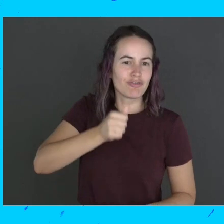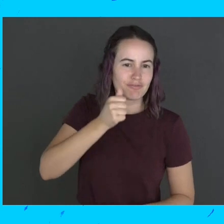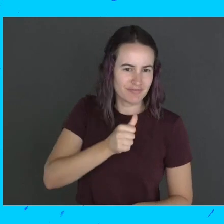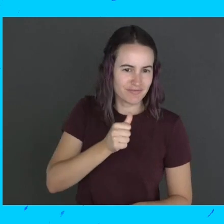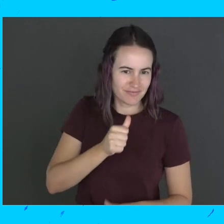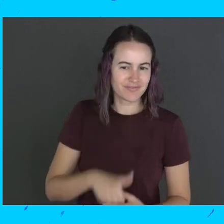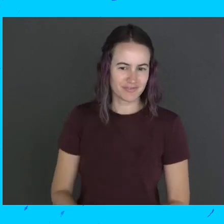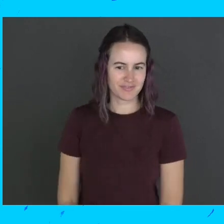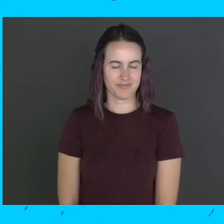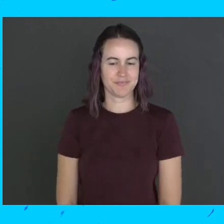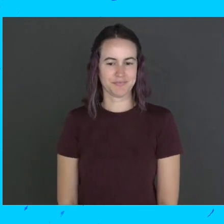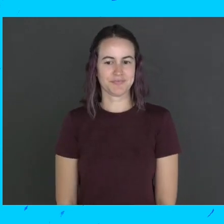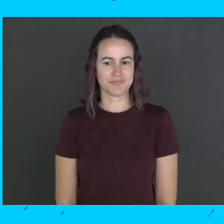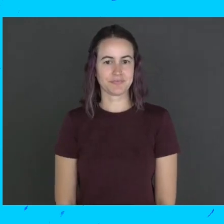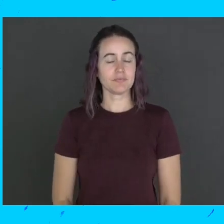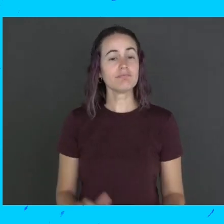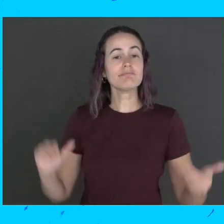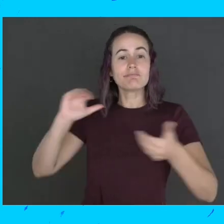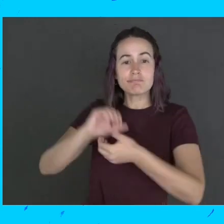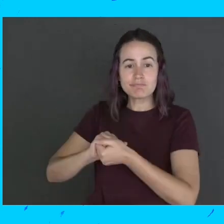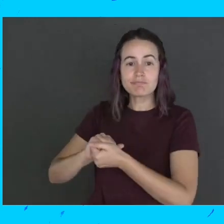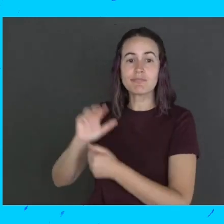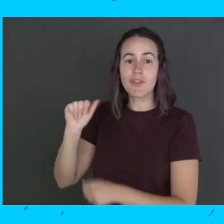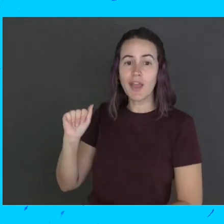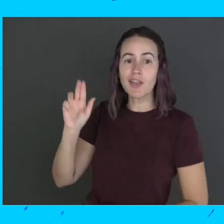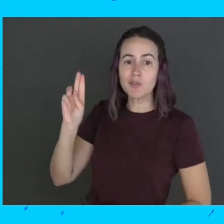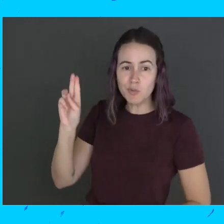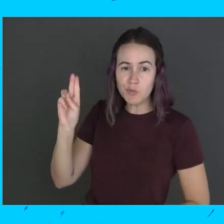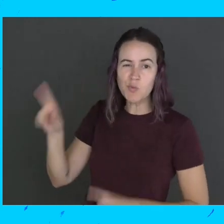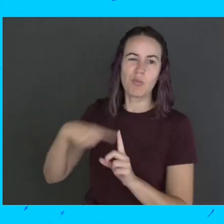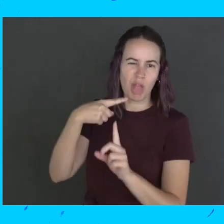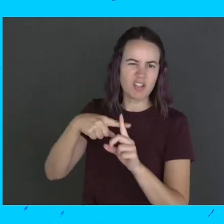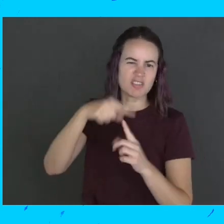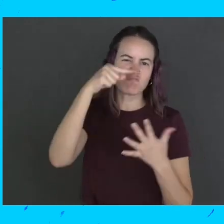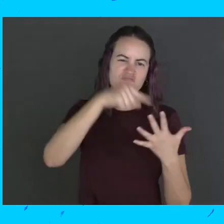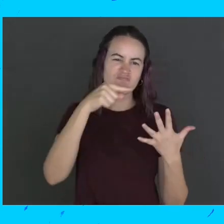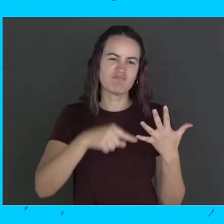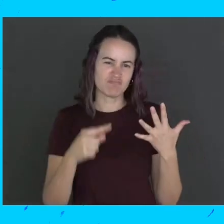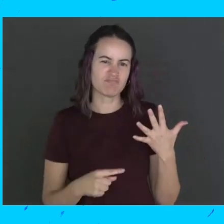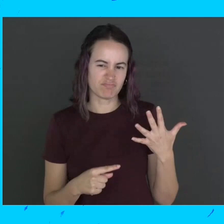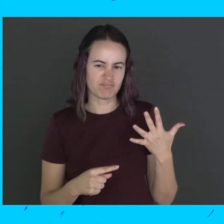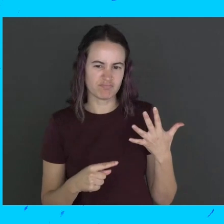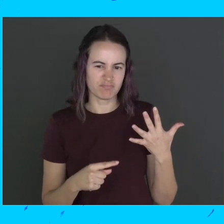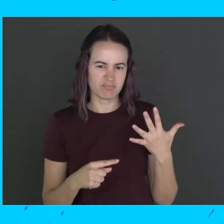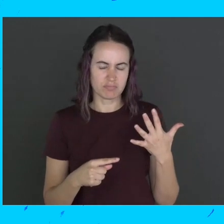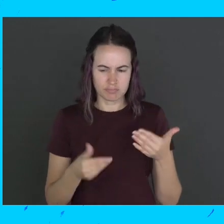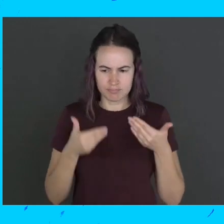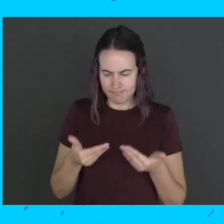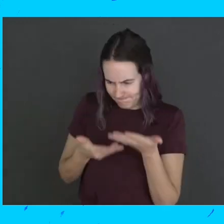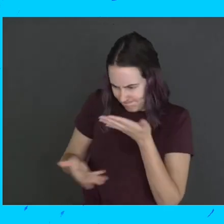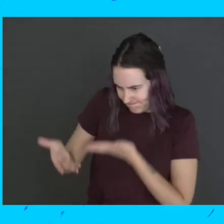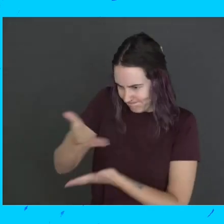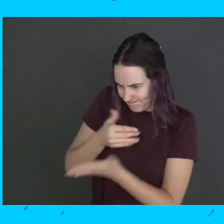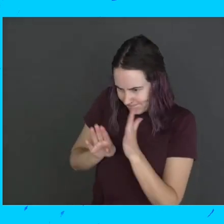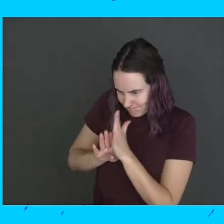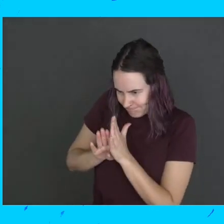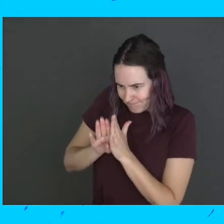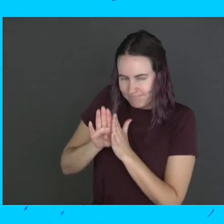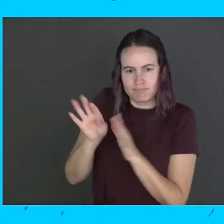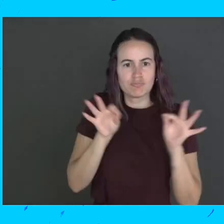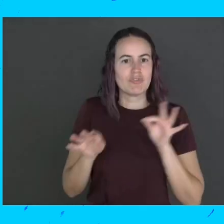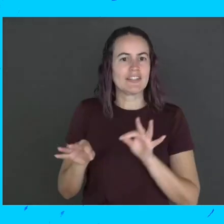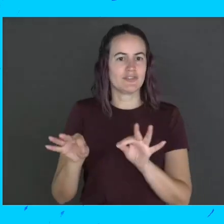locales. Y el último es un mapa de ruta, ¿no?, para que puedan